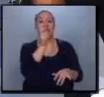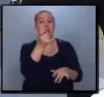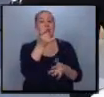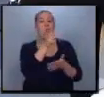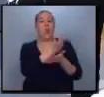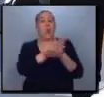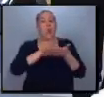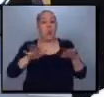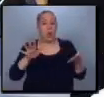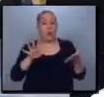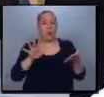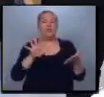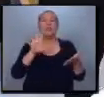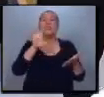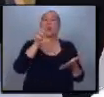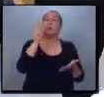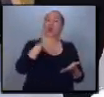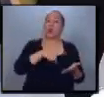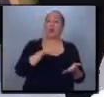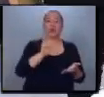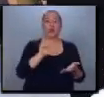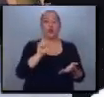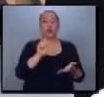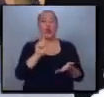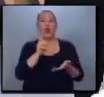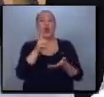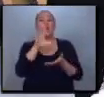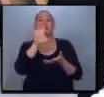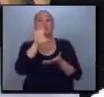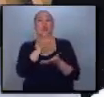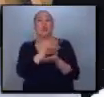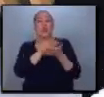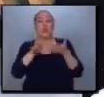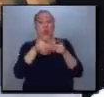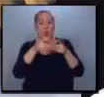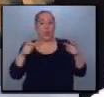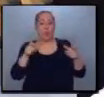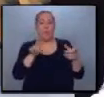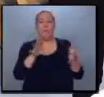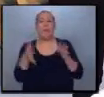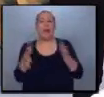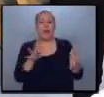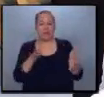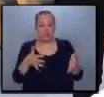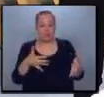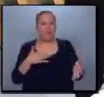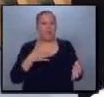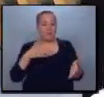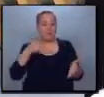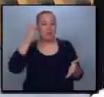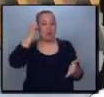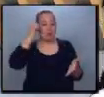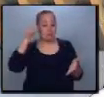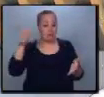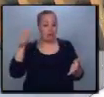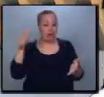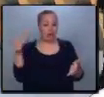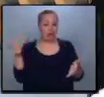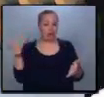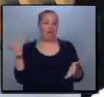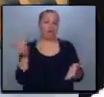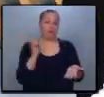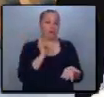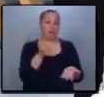tal cual. No el de 5 común. No, sino el nuevo. Mm. Es muy parecido al de 500. Sí, yo me imagino que...